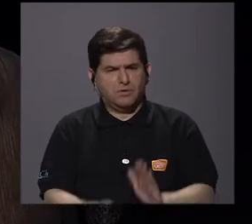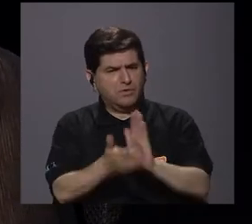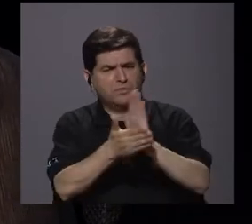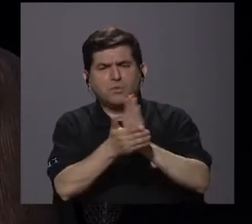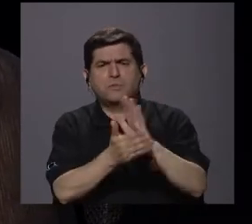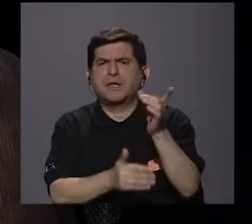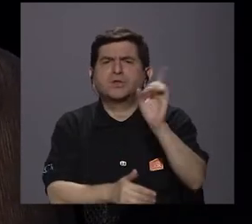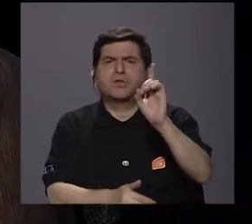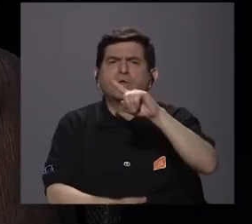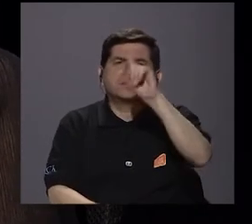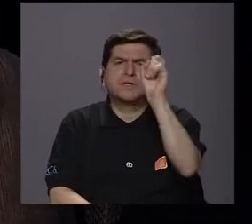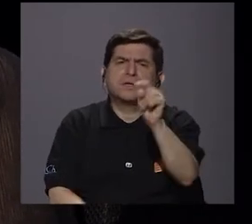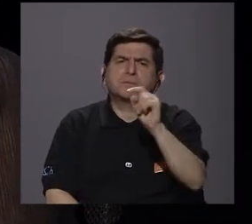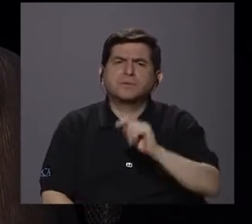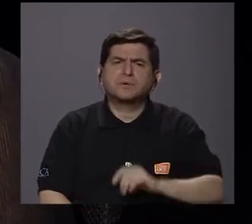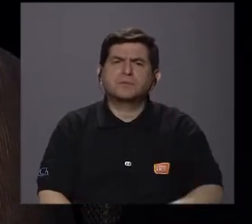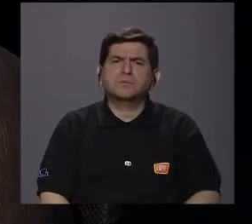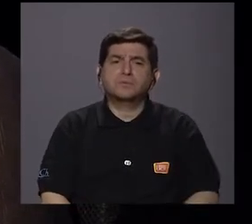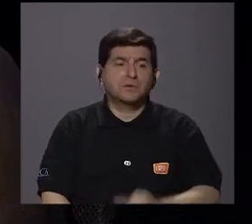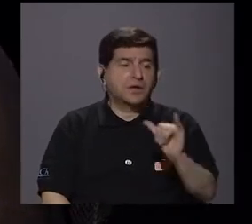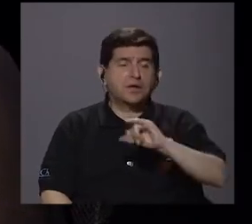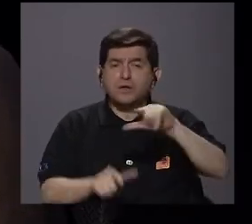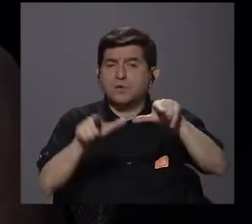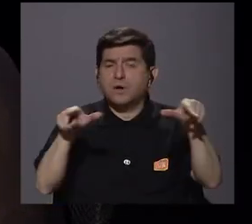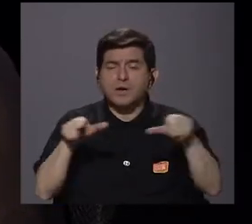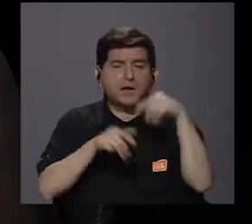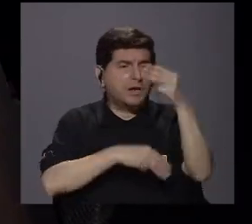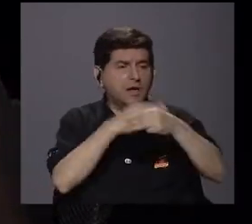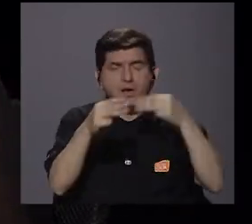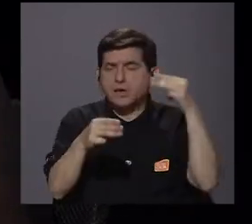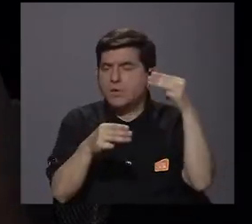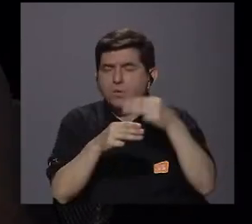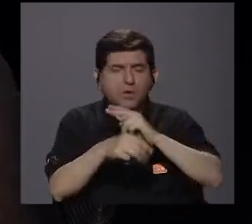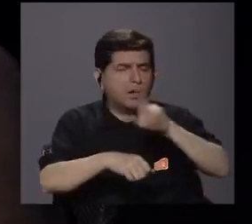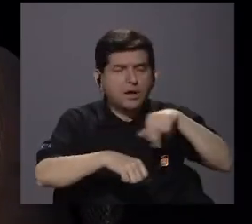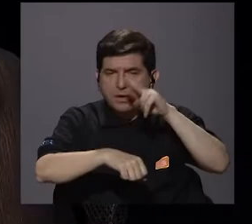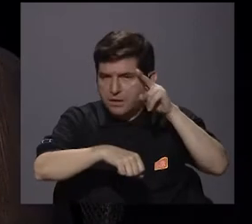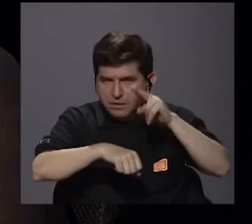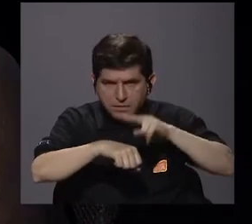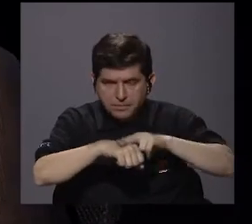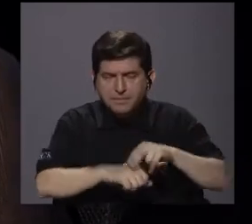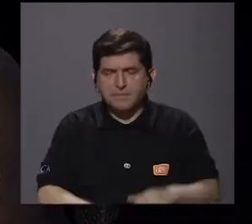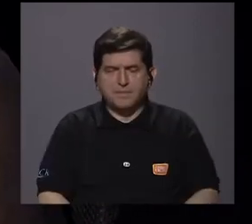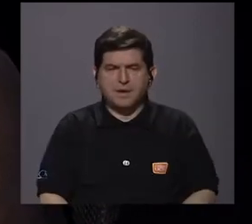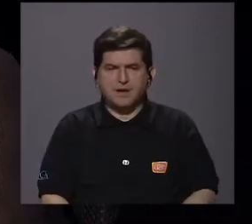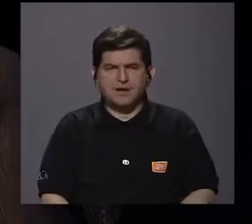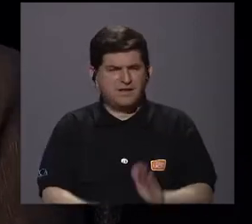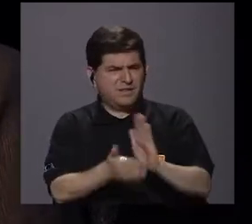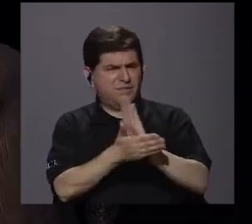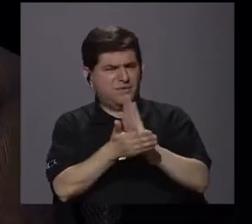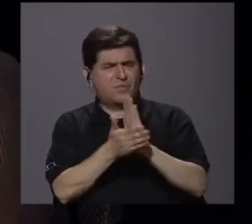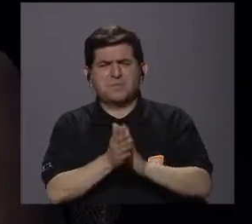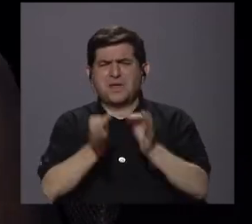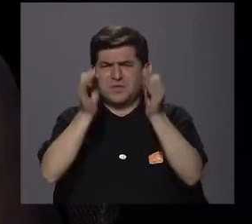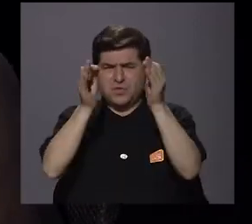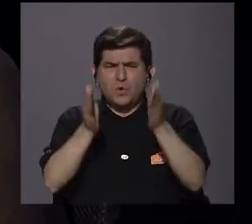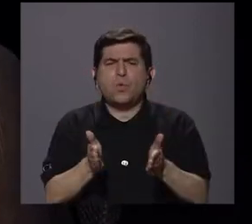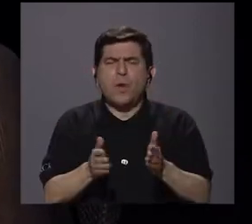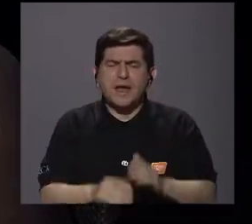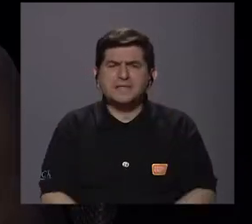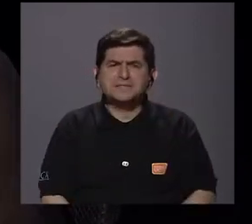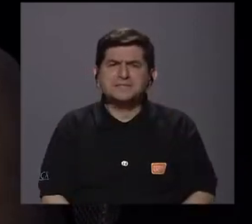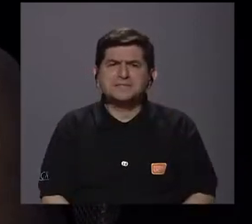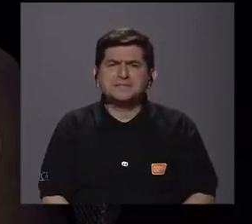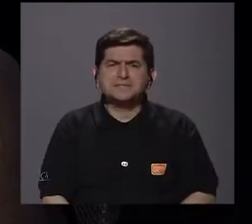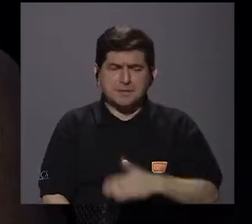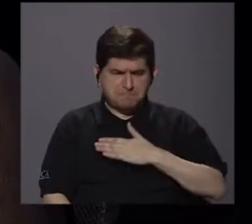la orden, como en cualquier parte del mundo civilizado, dónde está la orden de un juez, dónde